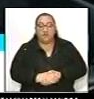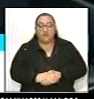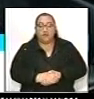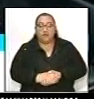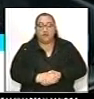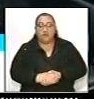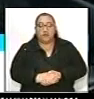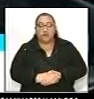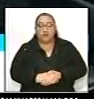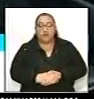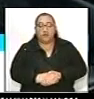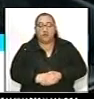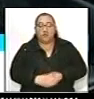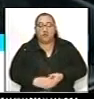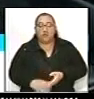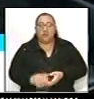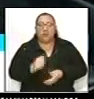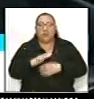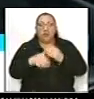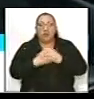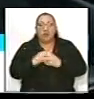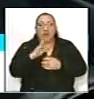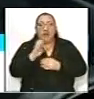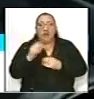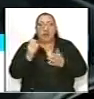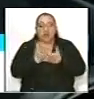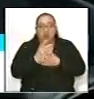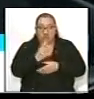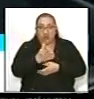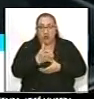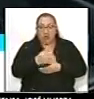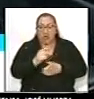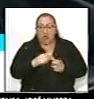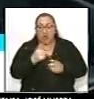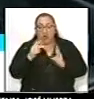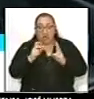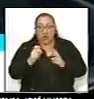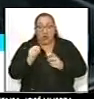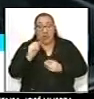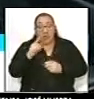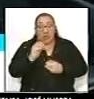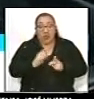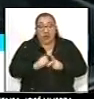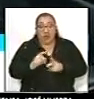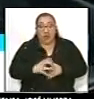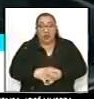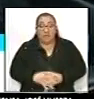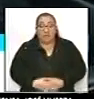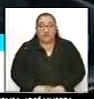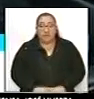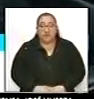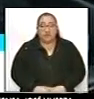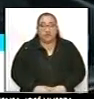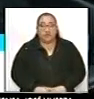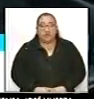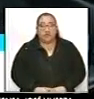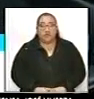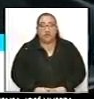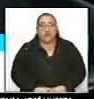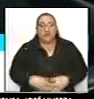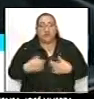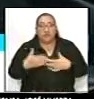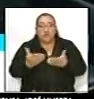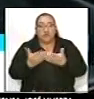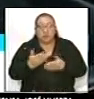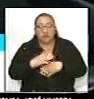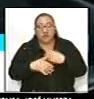cada una de las becas. ¿Okay? Otro tema es, y una de las cosas que se ha pedido desde